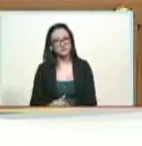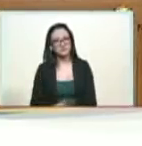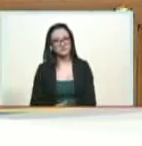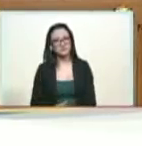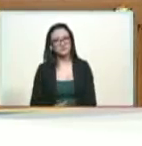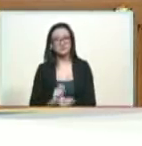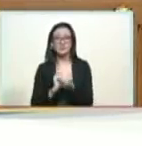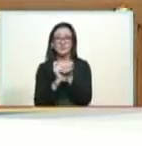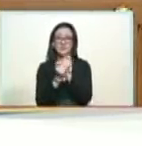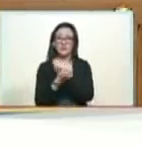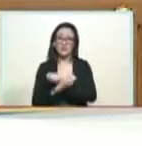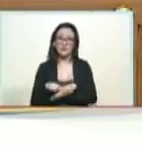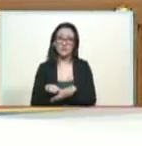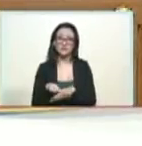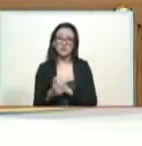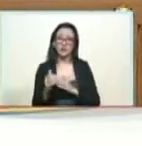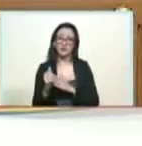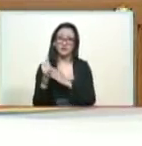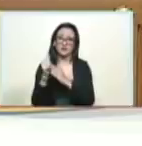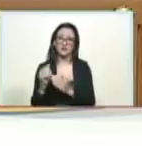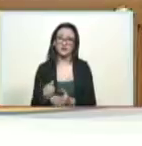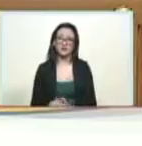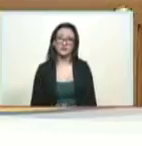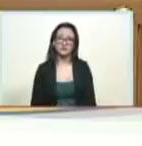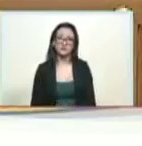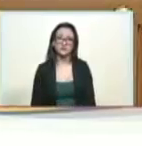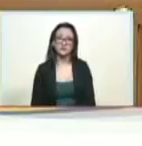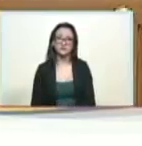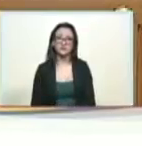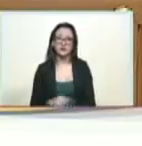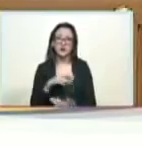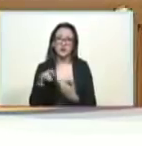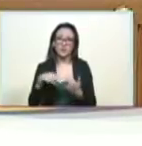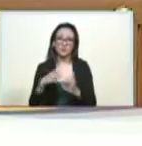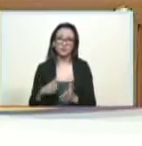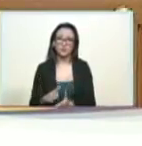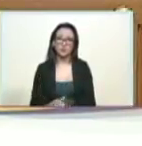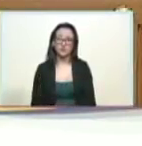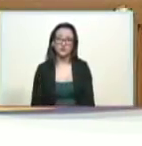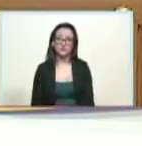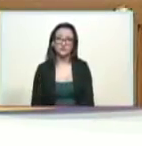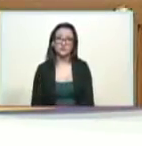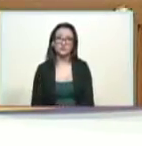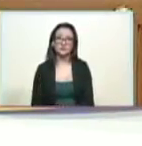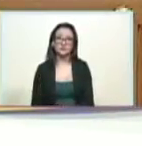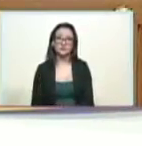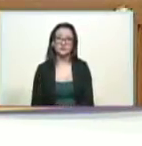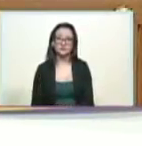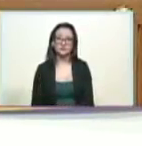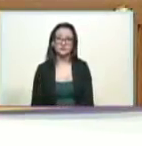es una transformación del liderazgo de la revolución.